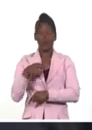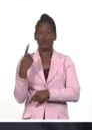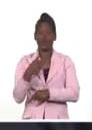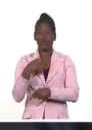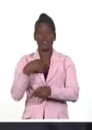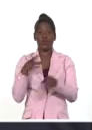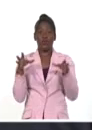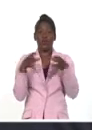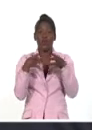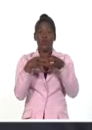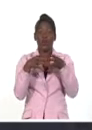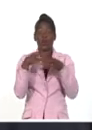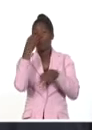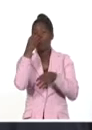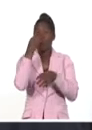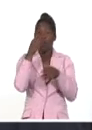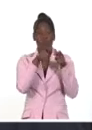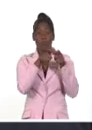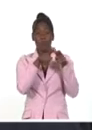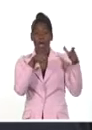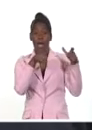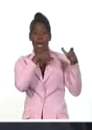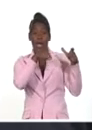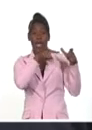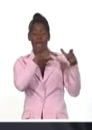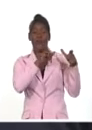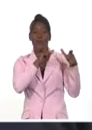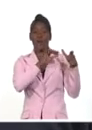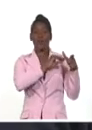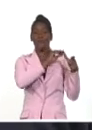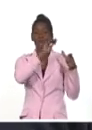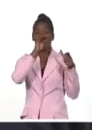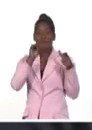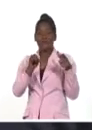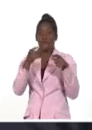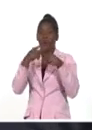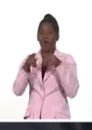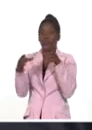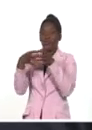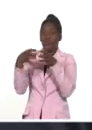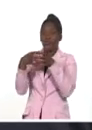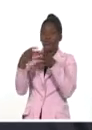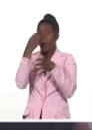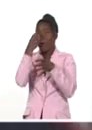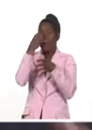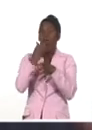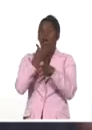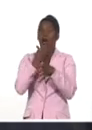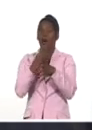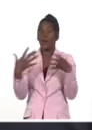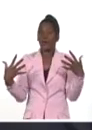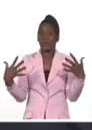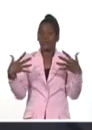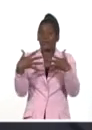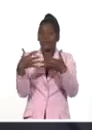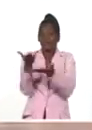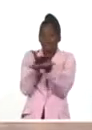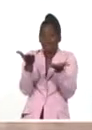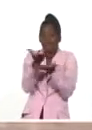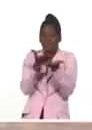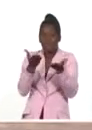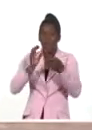entiendan. Los números de payasos de antaño, llevarlo a la actualidad con ideas de nosotros, le hemos puesto cositas de nosotros, innovación de nosotros, pero es el rescate del circo